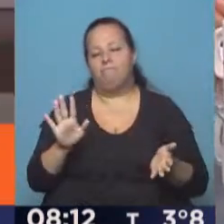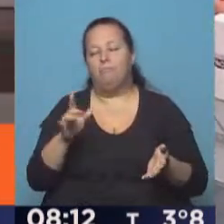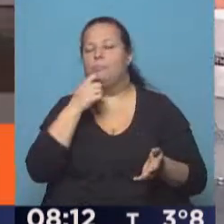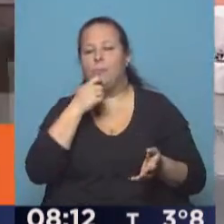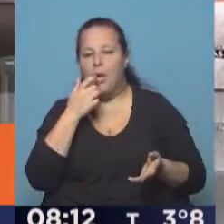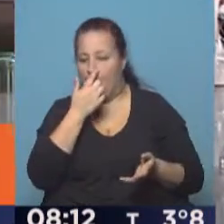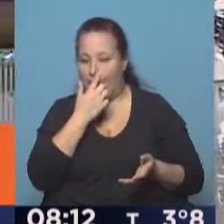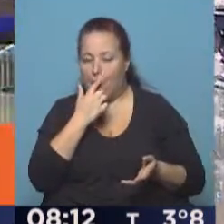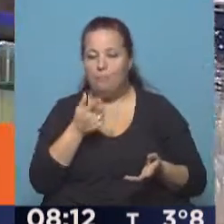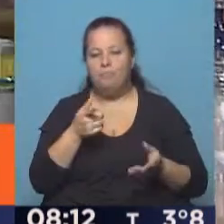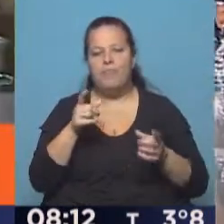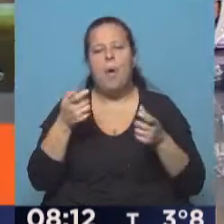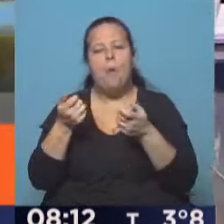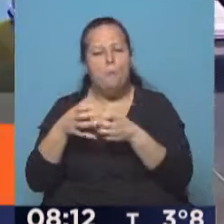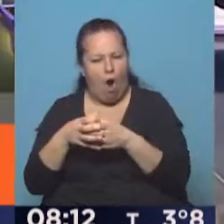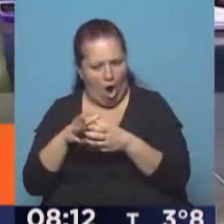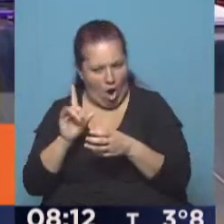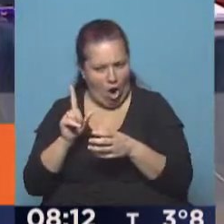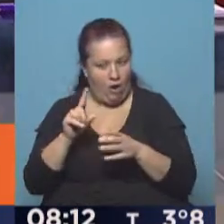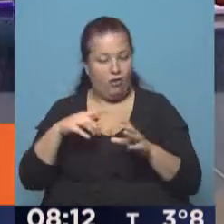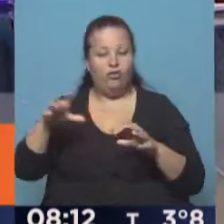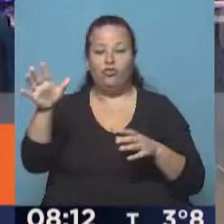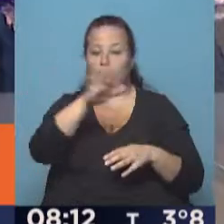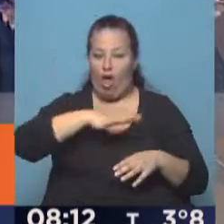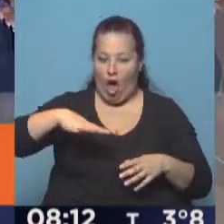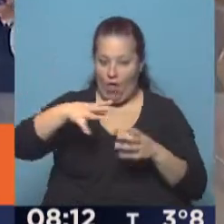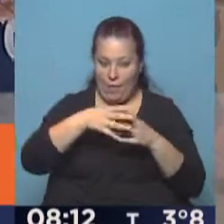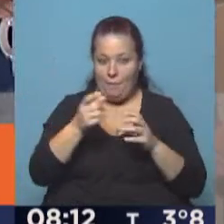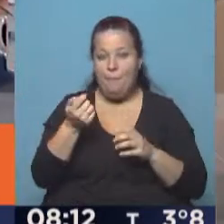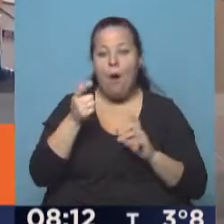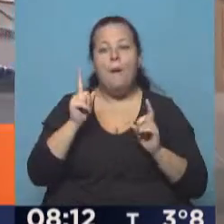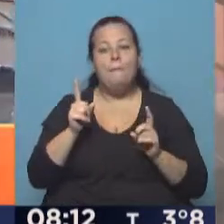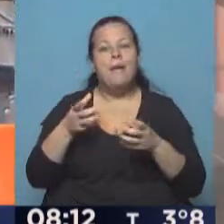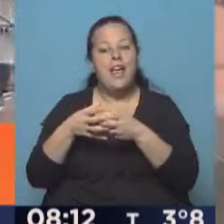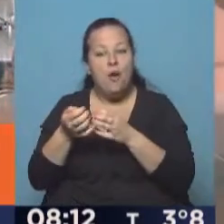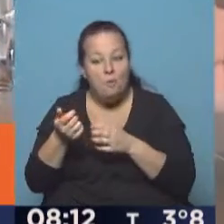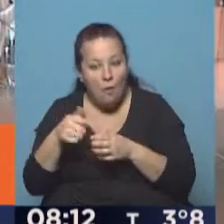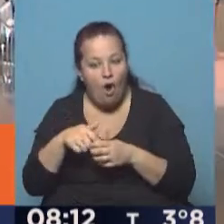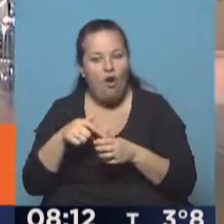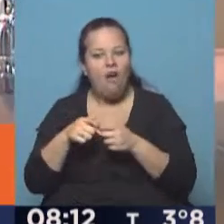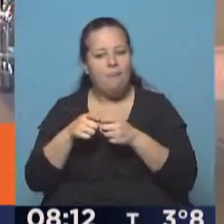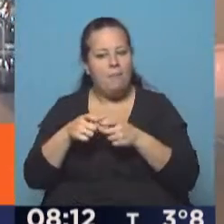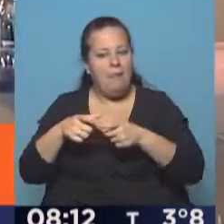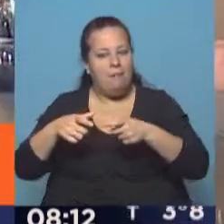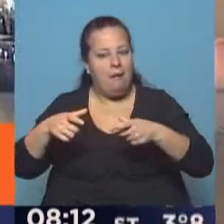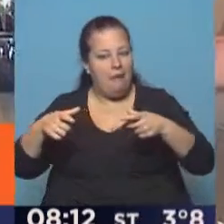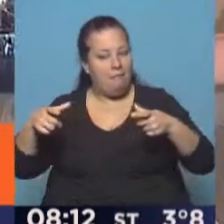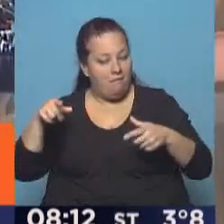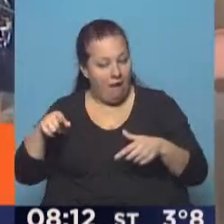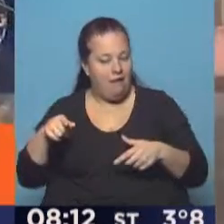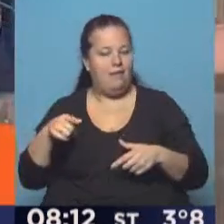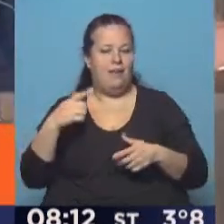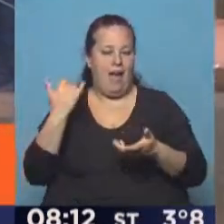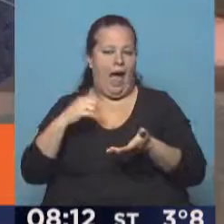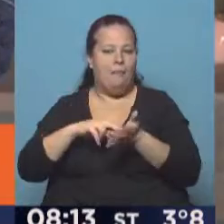digamos que es una minoría, creo, en todas las sociedades, pero tenemos una minoría que está creciendo, que tiene